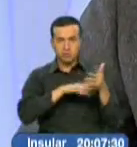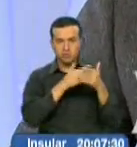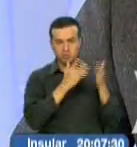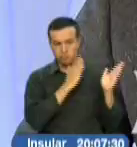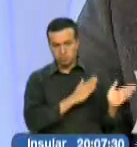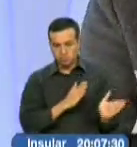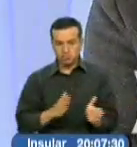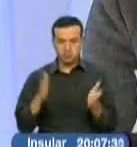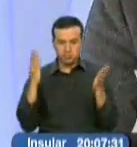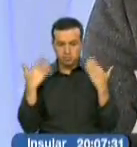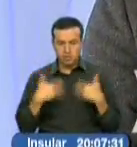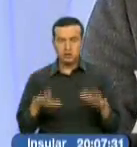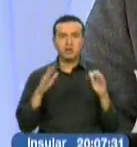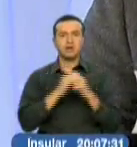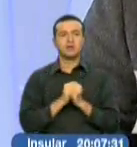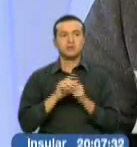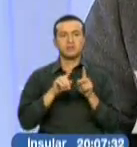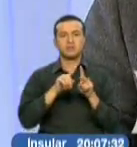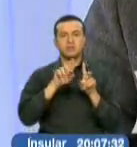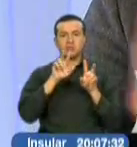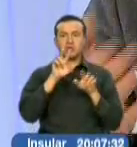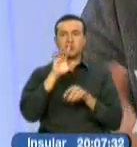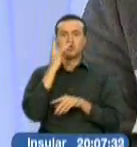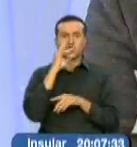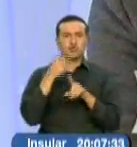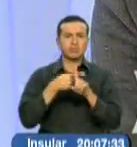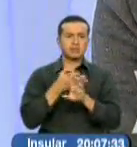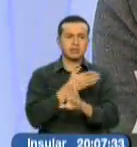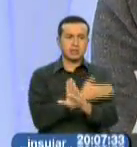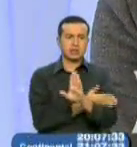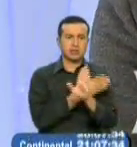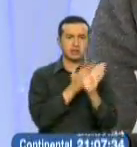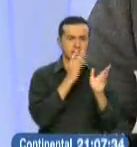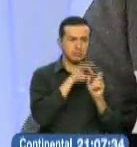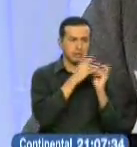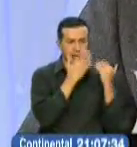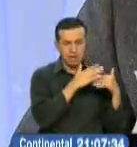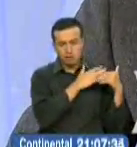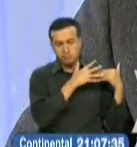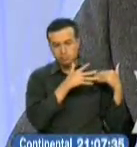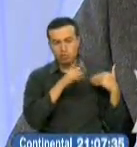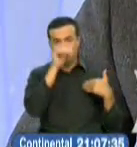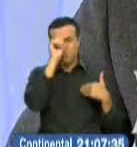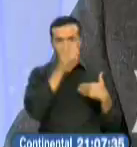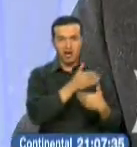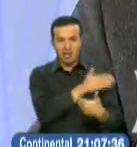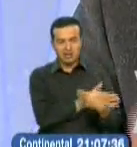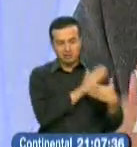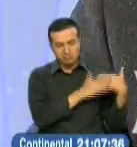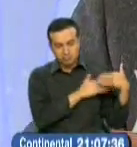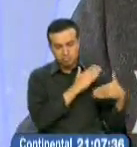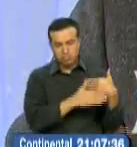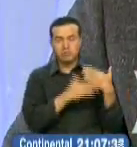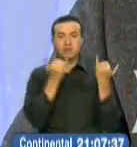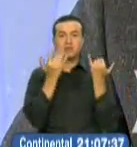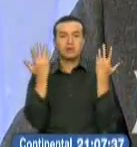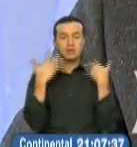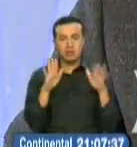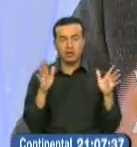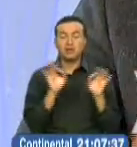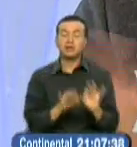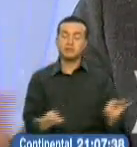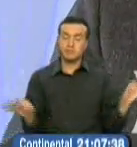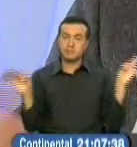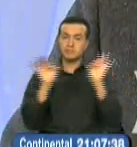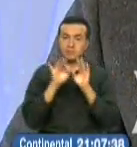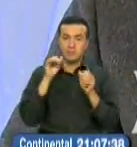electoral, que lo planificamos ya hace 18 meses, hoy ya en esta etapa post, luego de las elecciones del domingo pasado. Y precisamente en esta etapa tan